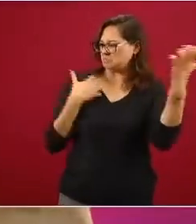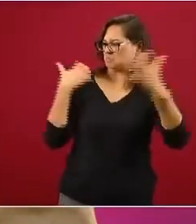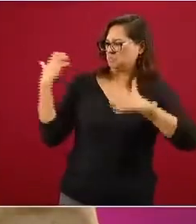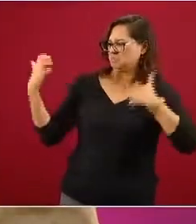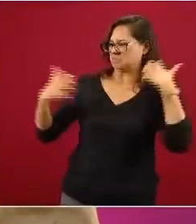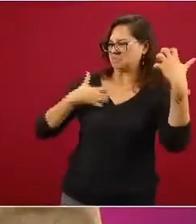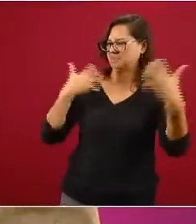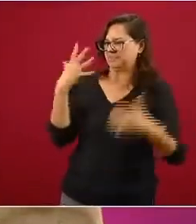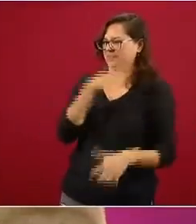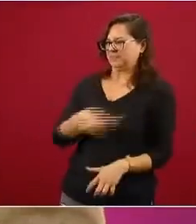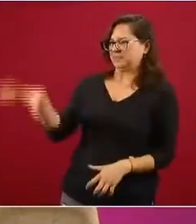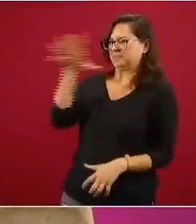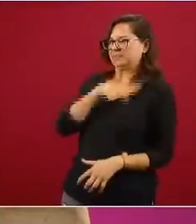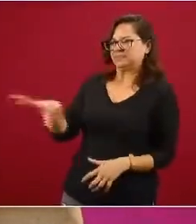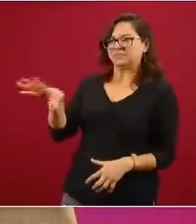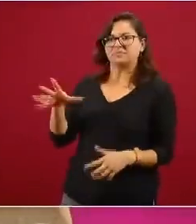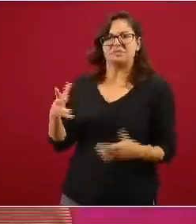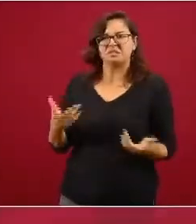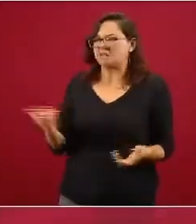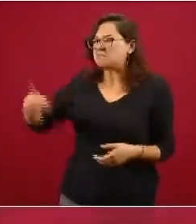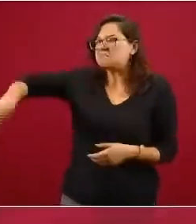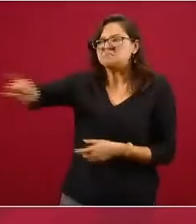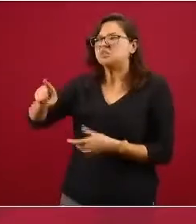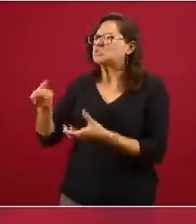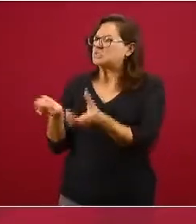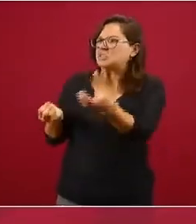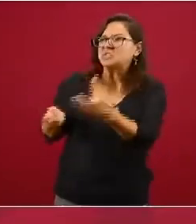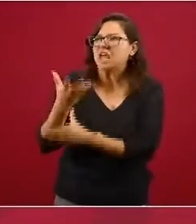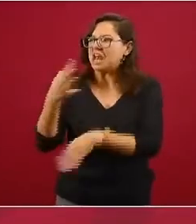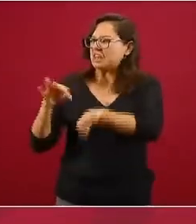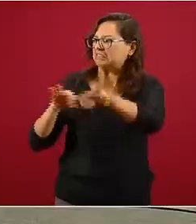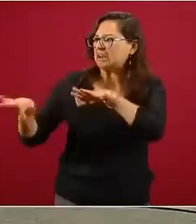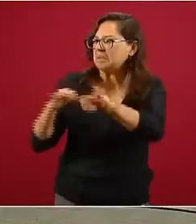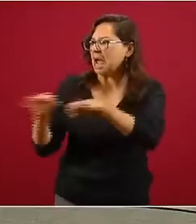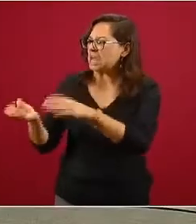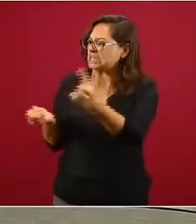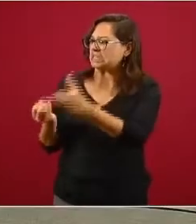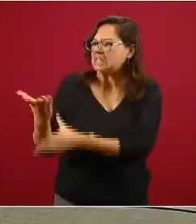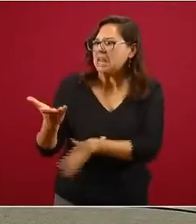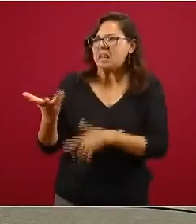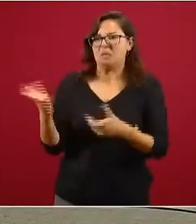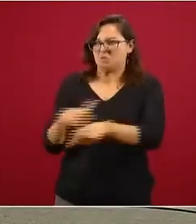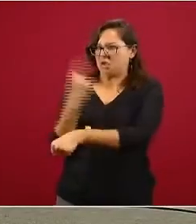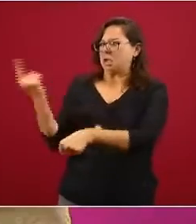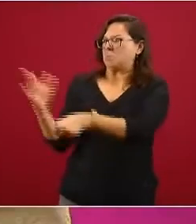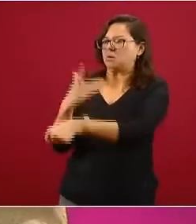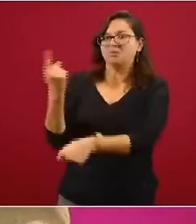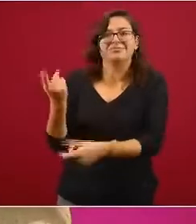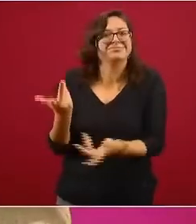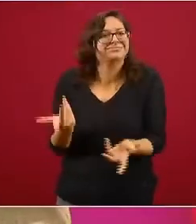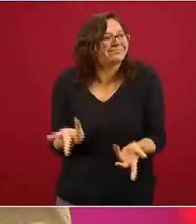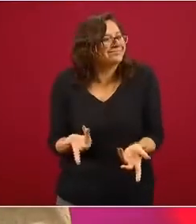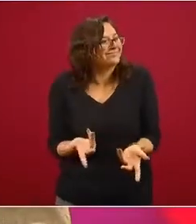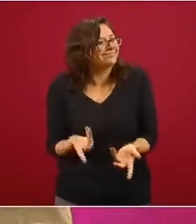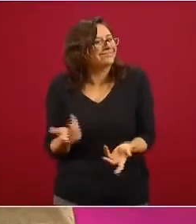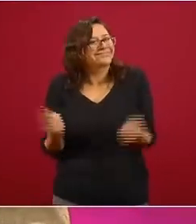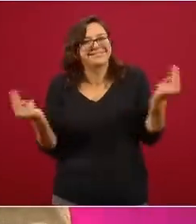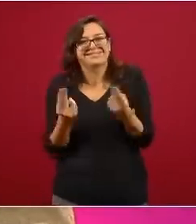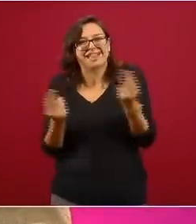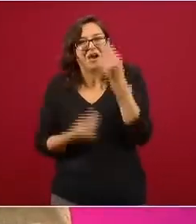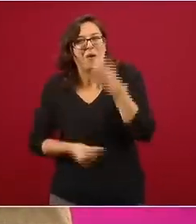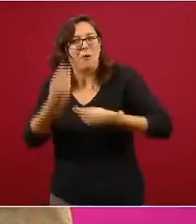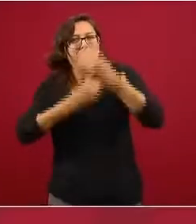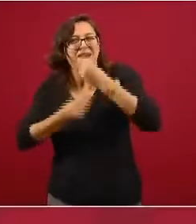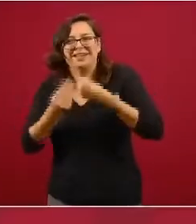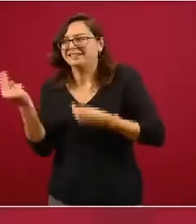enojo cuando tiene que salir de casa para mantener su subsistencia diaria. Y eso lo ve uno expresado en